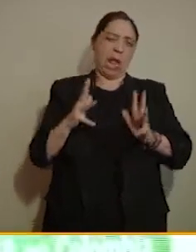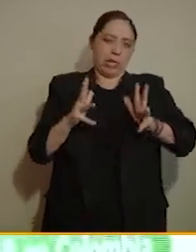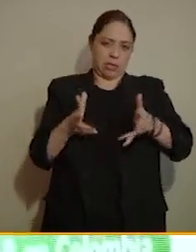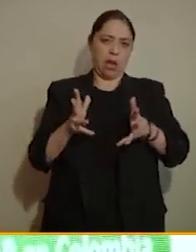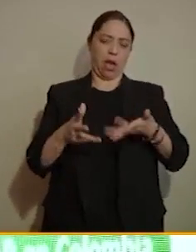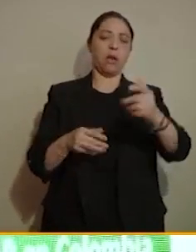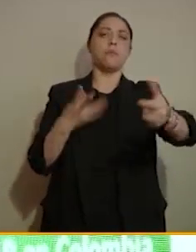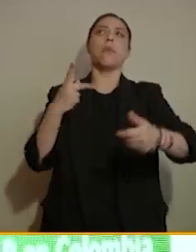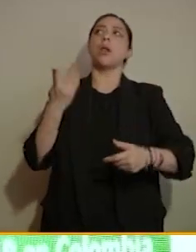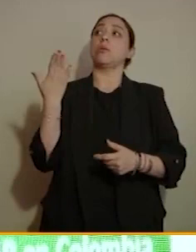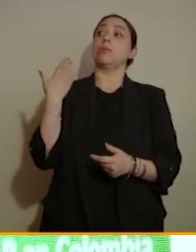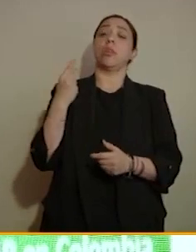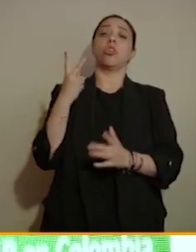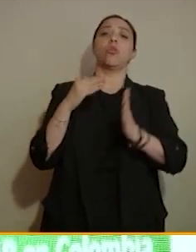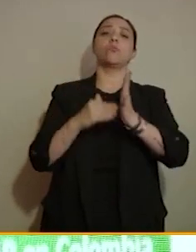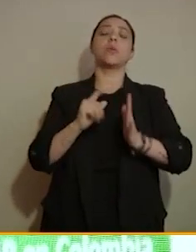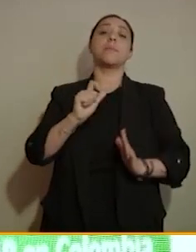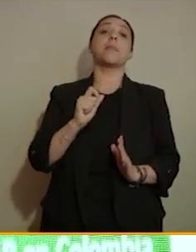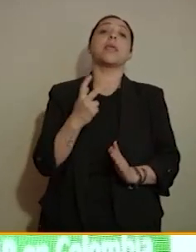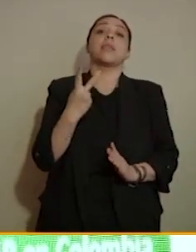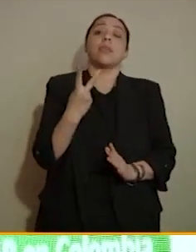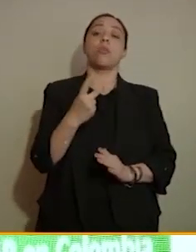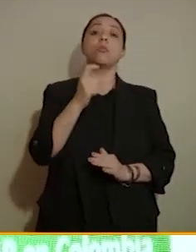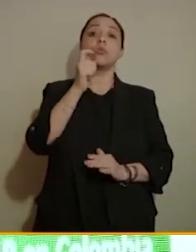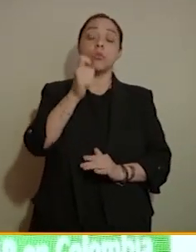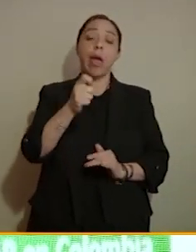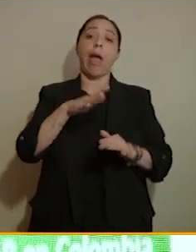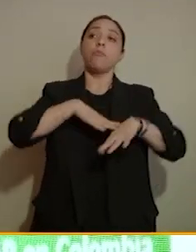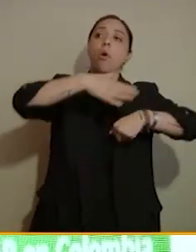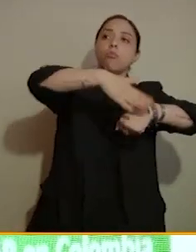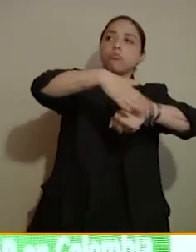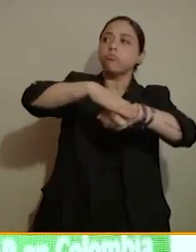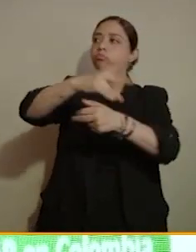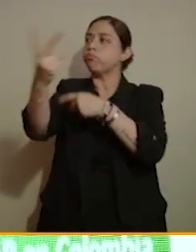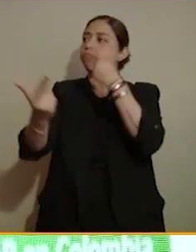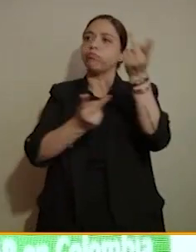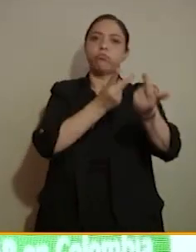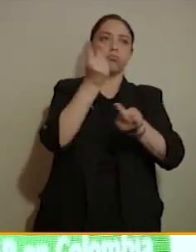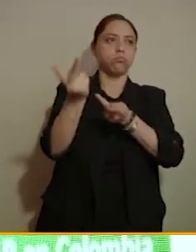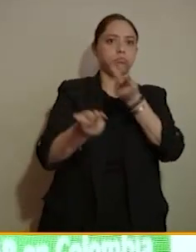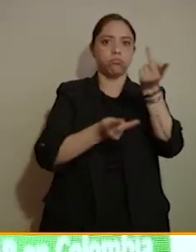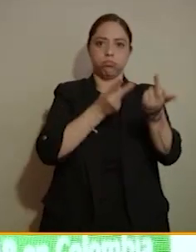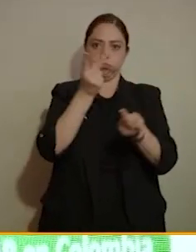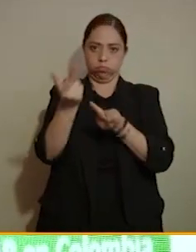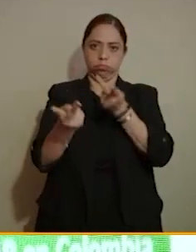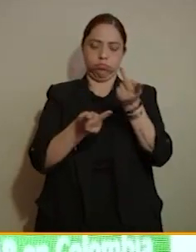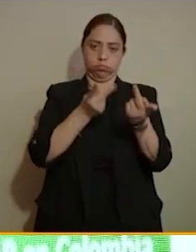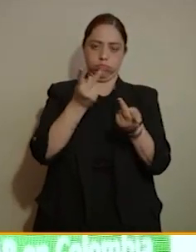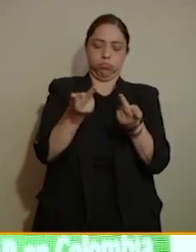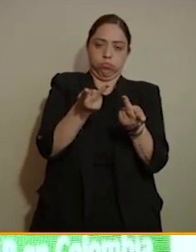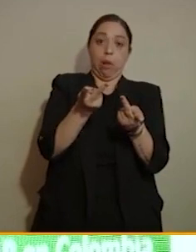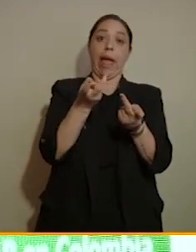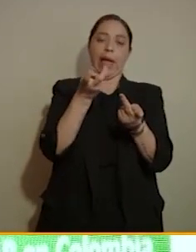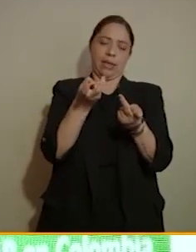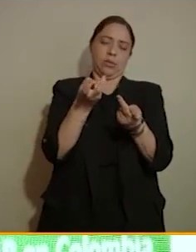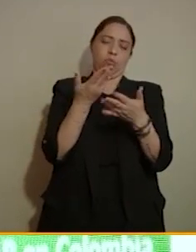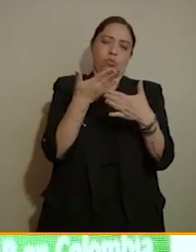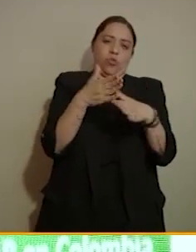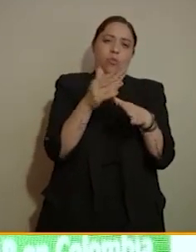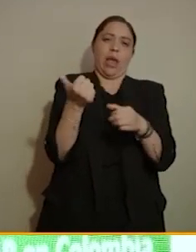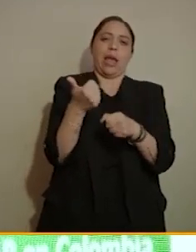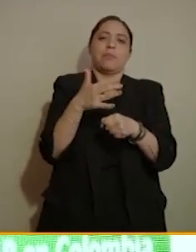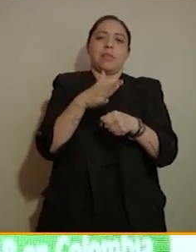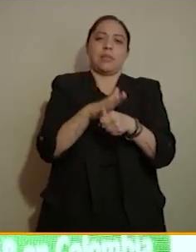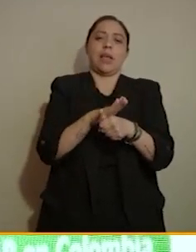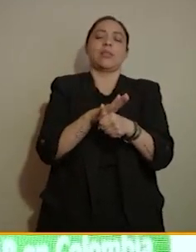en 2022 se ha hecho una gran consulta que ha involucrado la Administración Pública